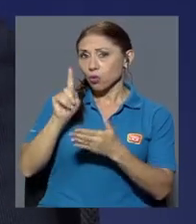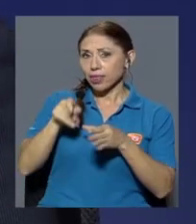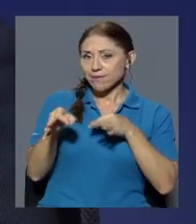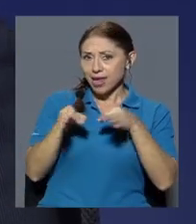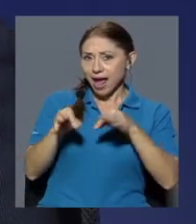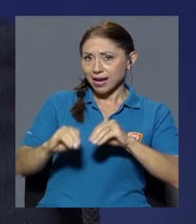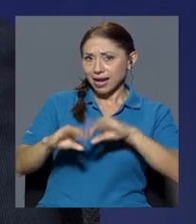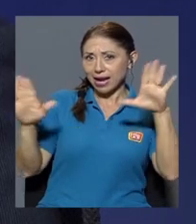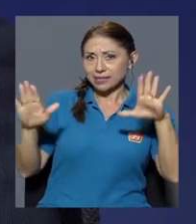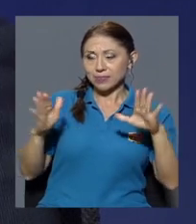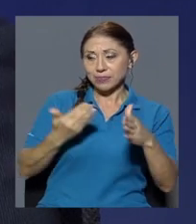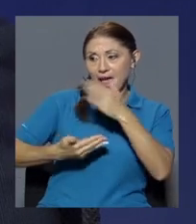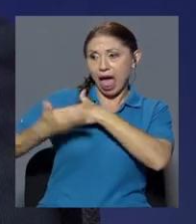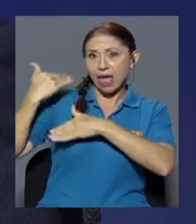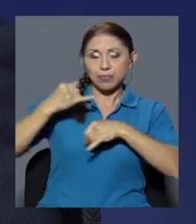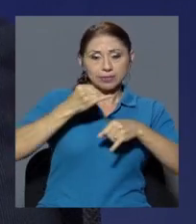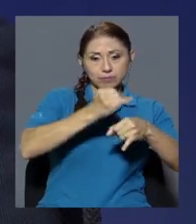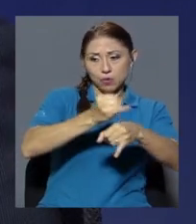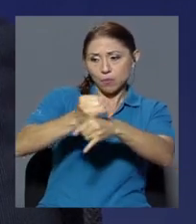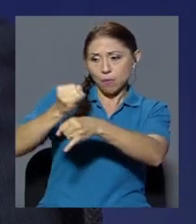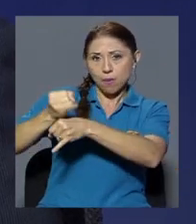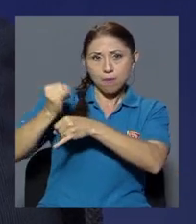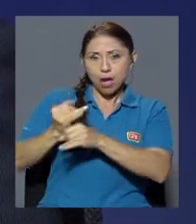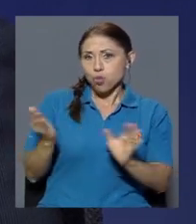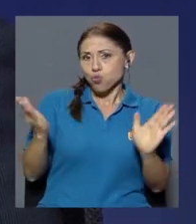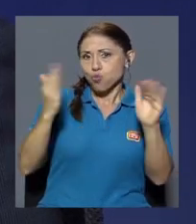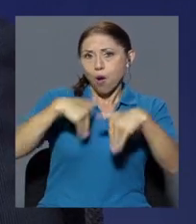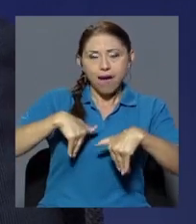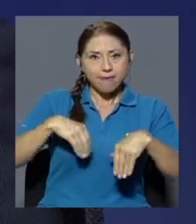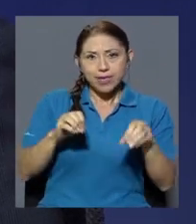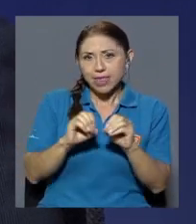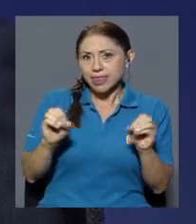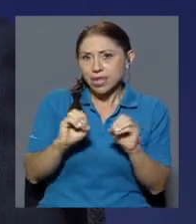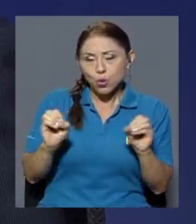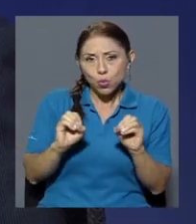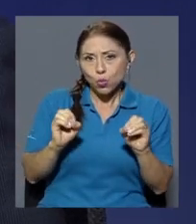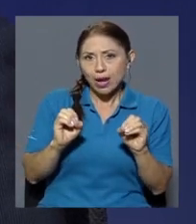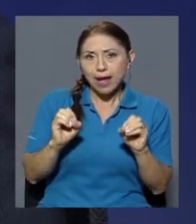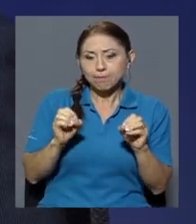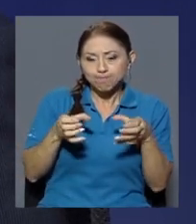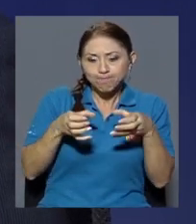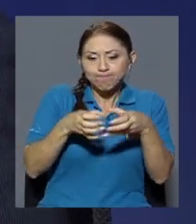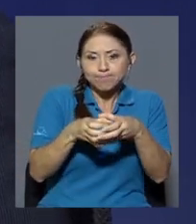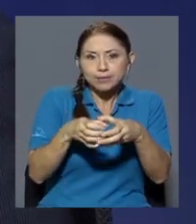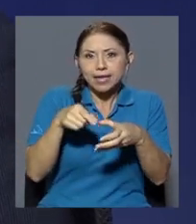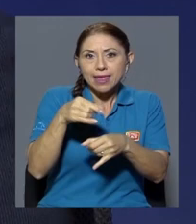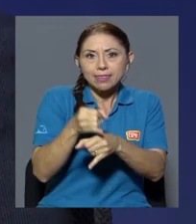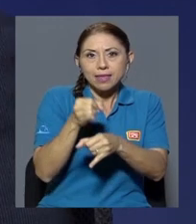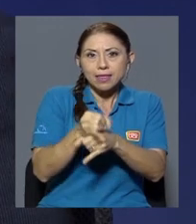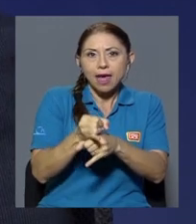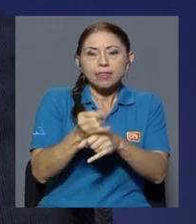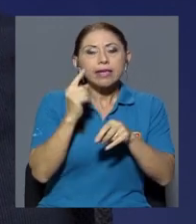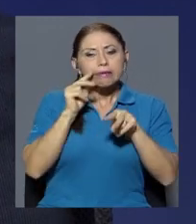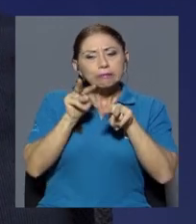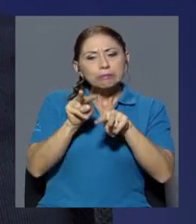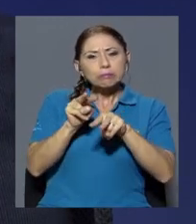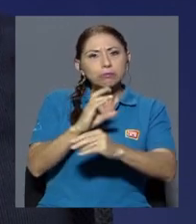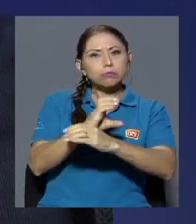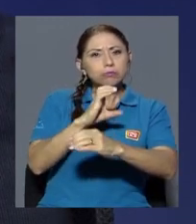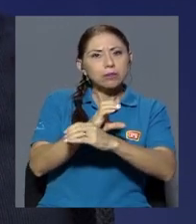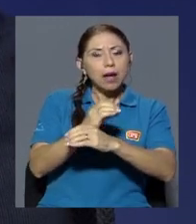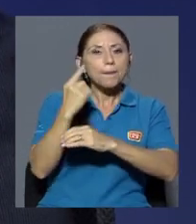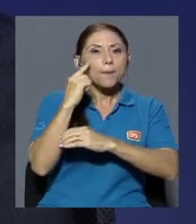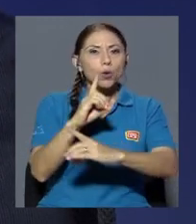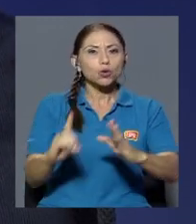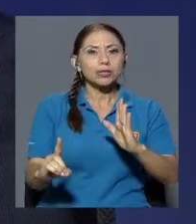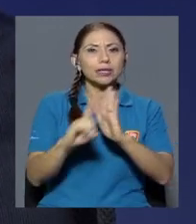institucionalidad no existía ninguna en ningún espacio ninguna entidad que velará por los derechos de la población